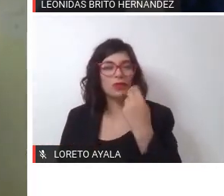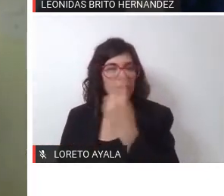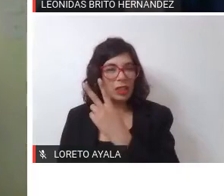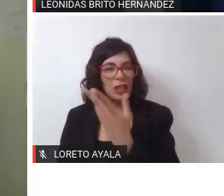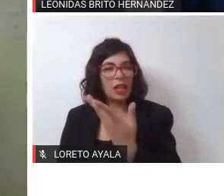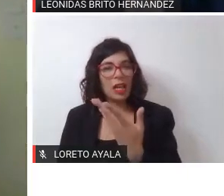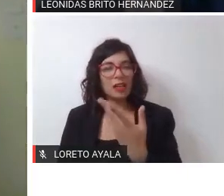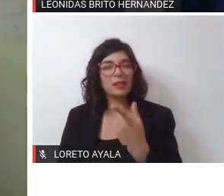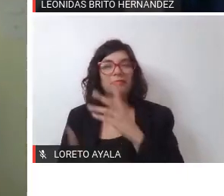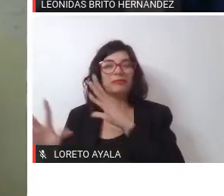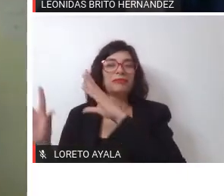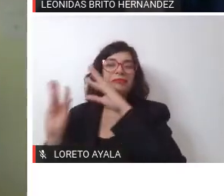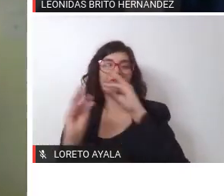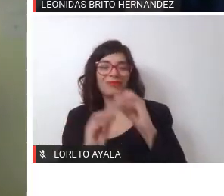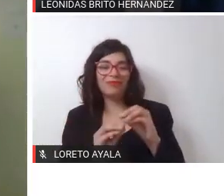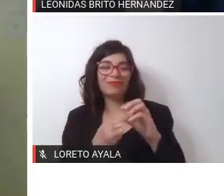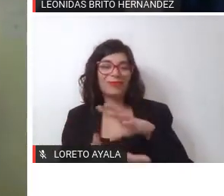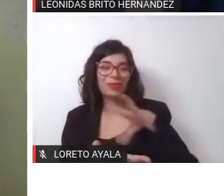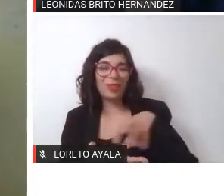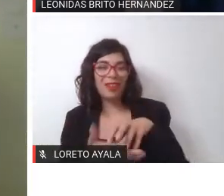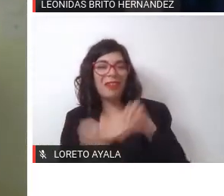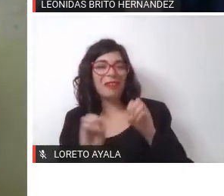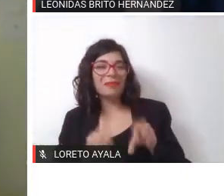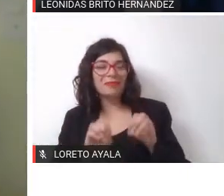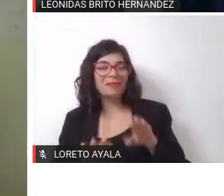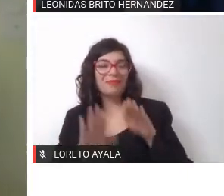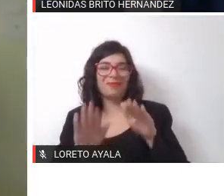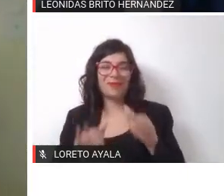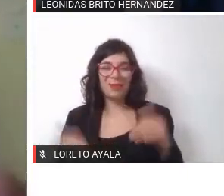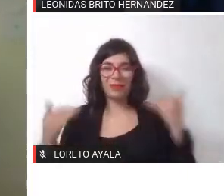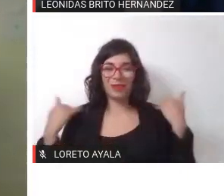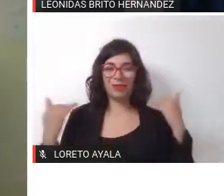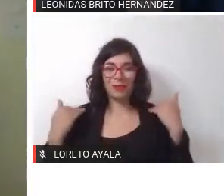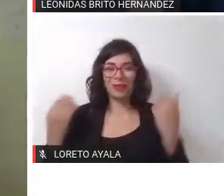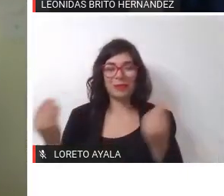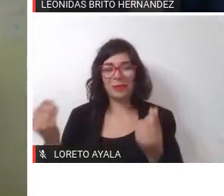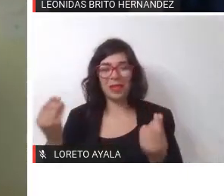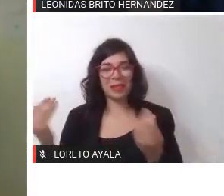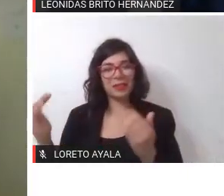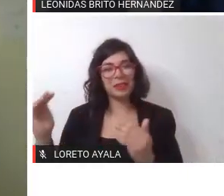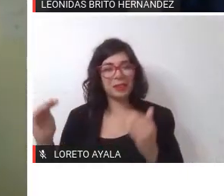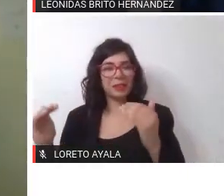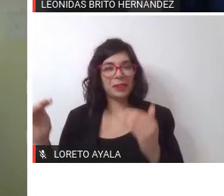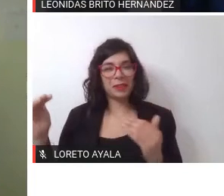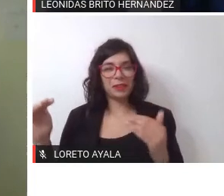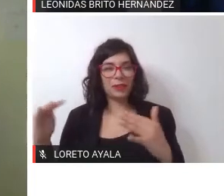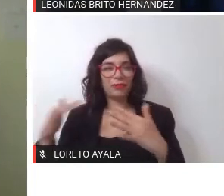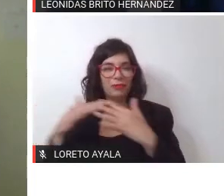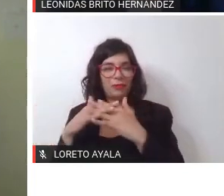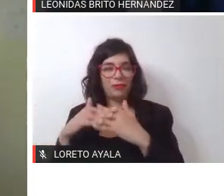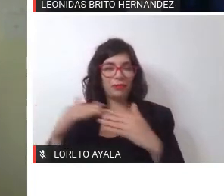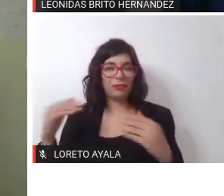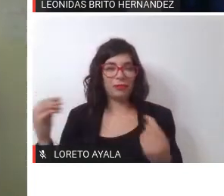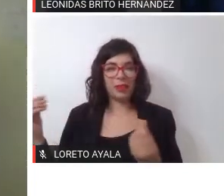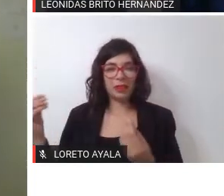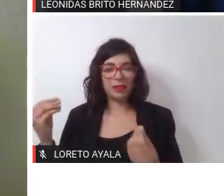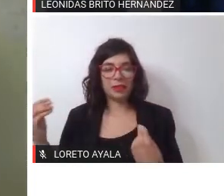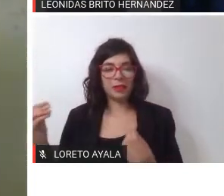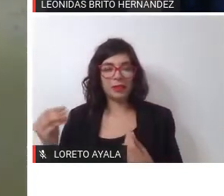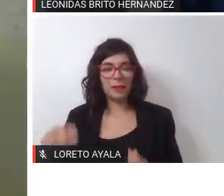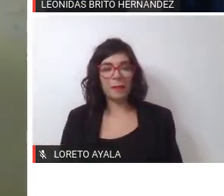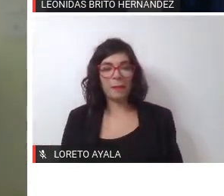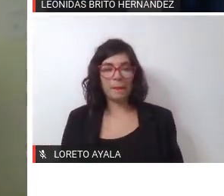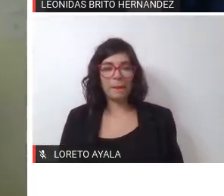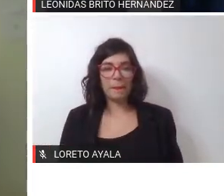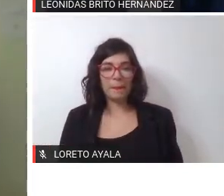tienen ellos. Entonces, hoy día es de ambos lados. El mundo urbano influencia al mundo rural, pero también nos